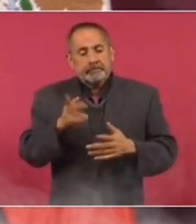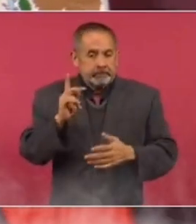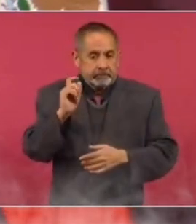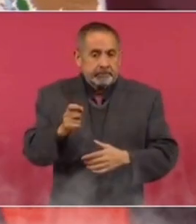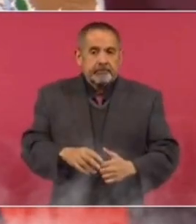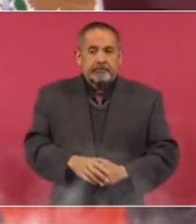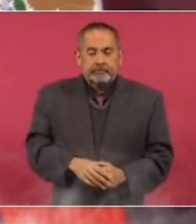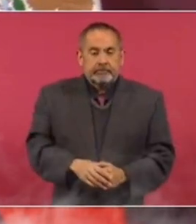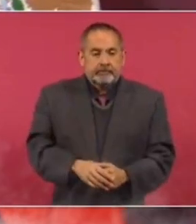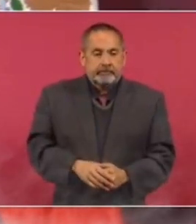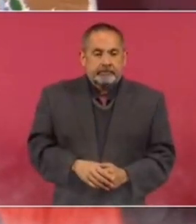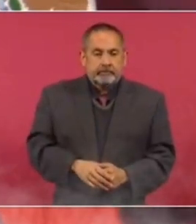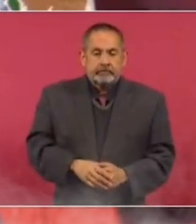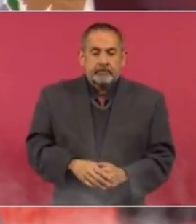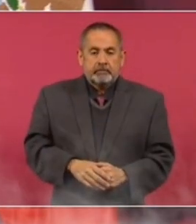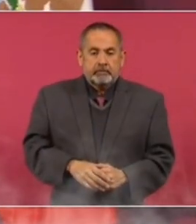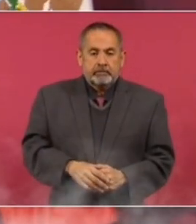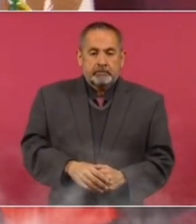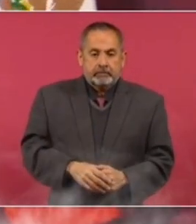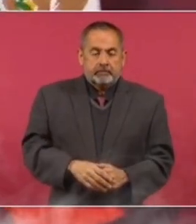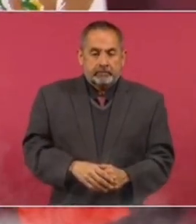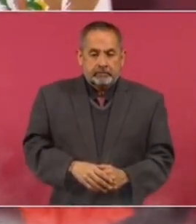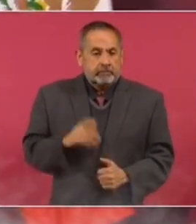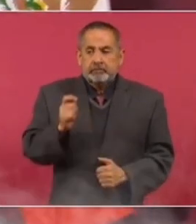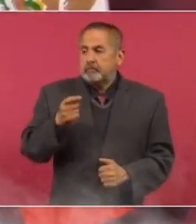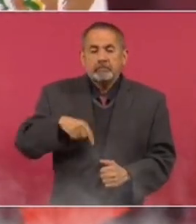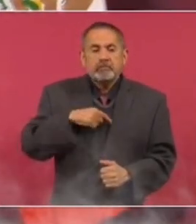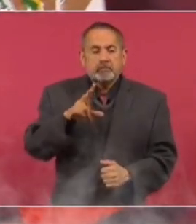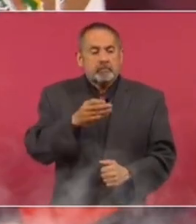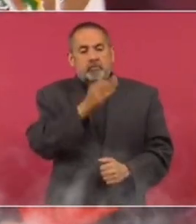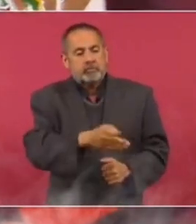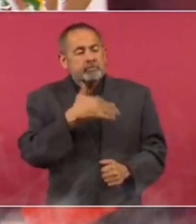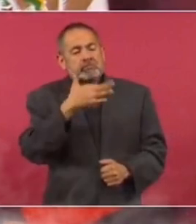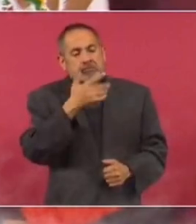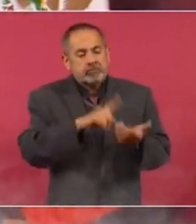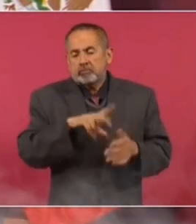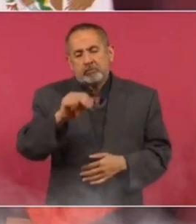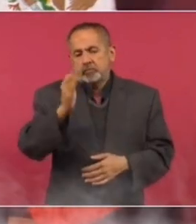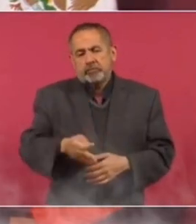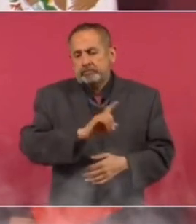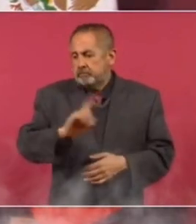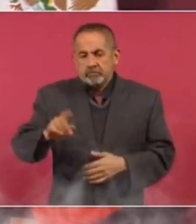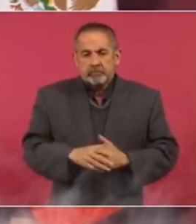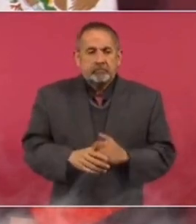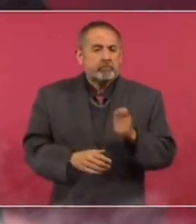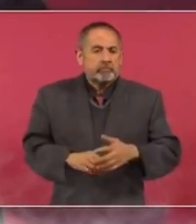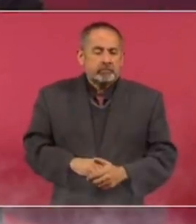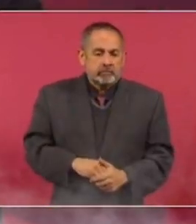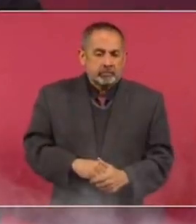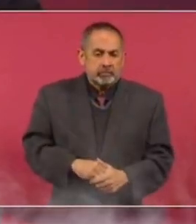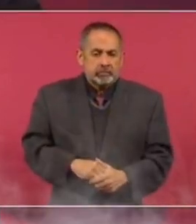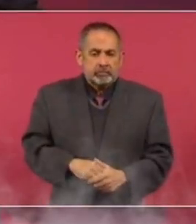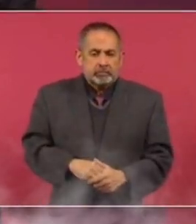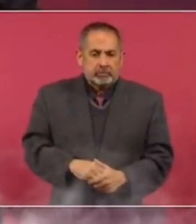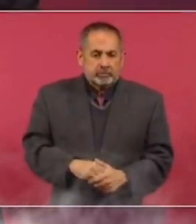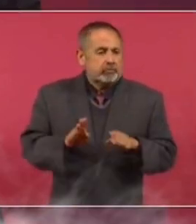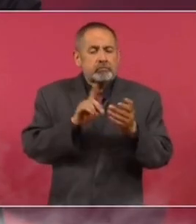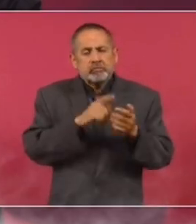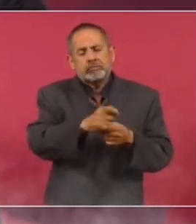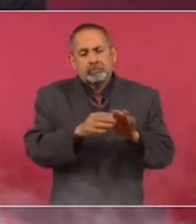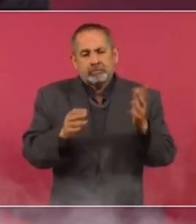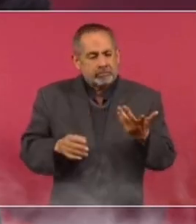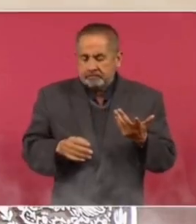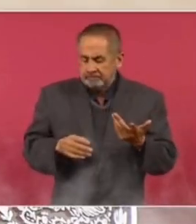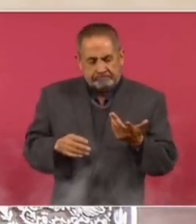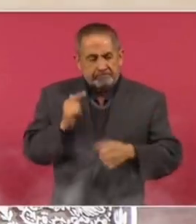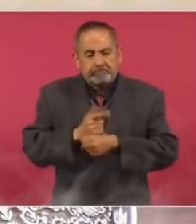Nada más que nosotros no aceptamos la corrupción. Y más tarde que temprano, o